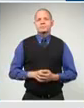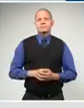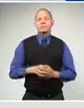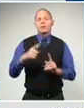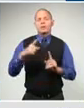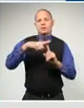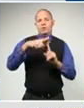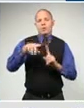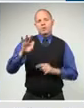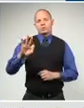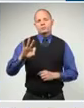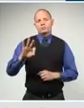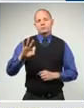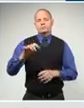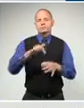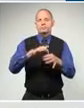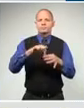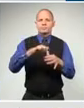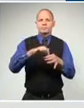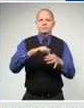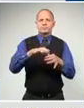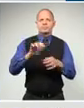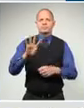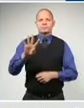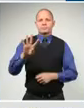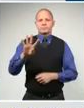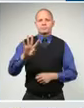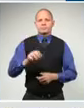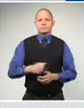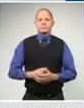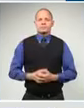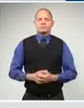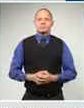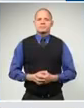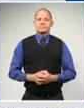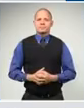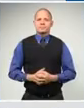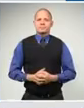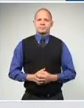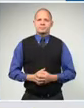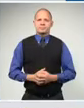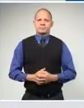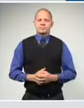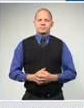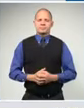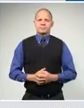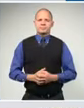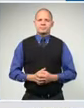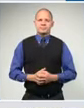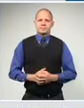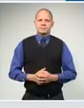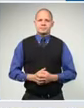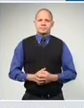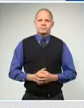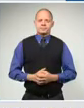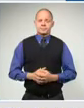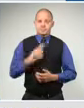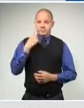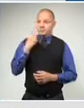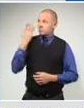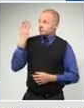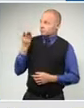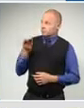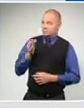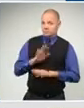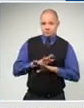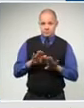8 y el municipio especial Isla de la Juventud diagnostica 4 casos en el día de ayer. Visto así, uno